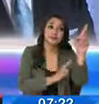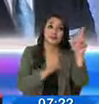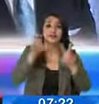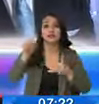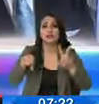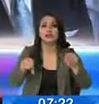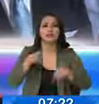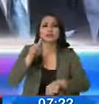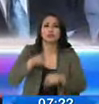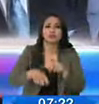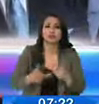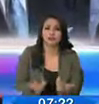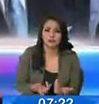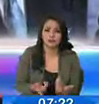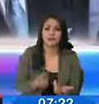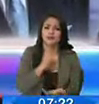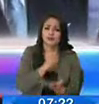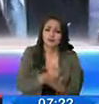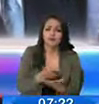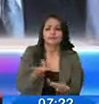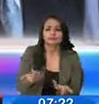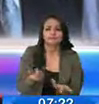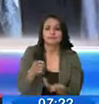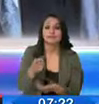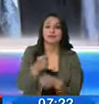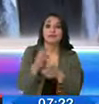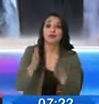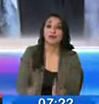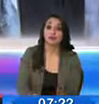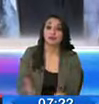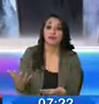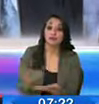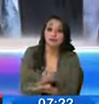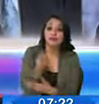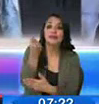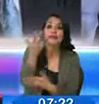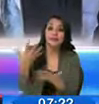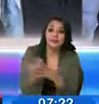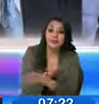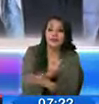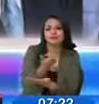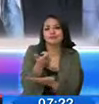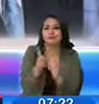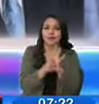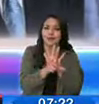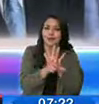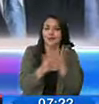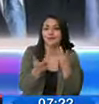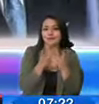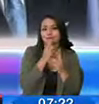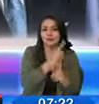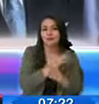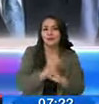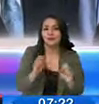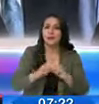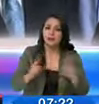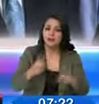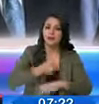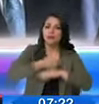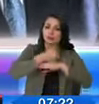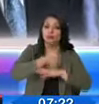inconstitucionalidad. Creemos que es ilegítimo que se le quite a los trabajadores un dólar de su dinero, pero ese tema tiene que resolverlo la Corte en cuanto